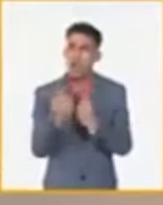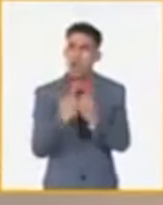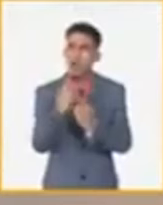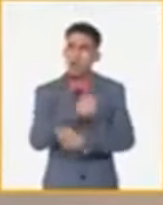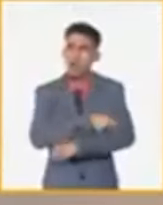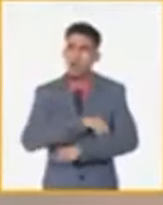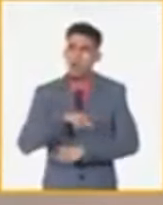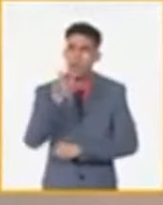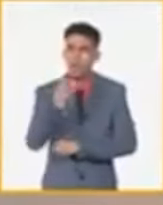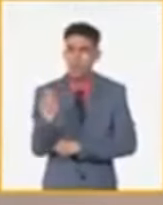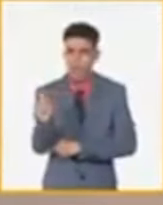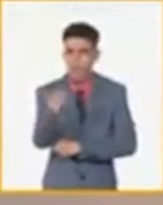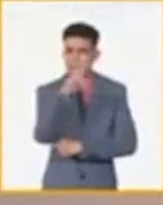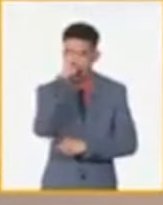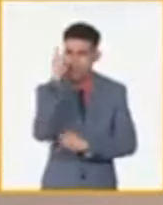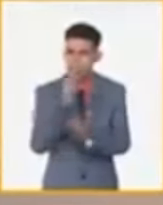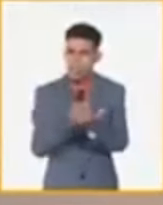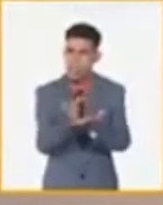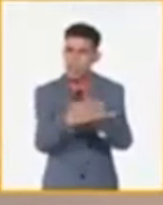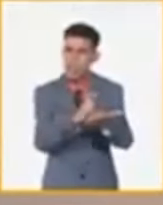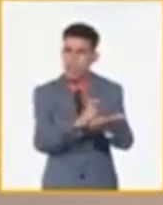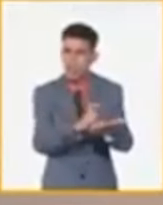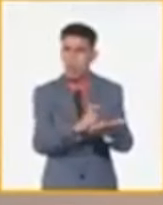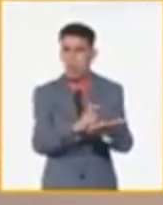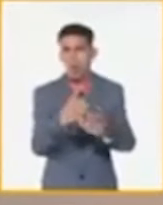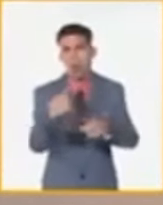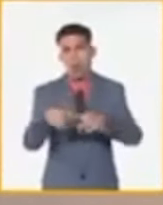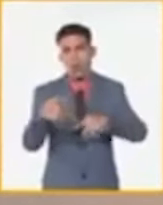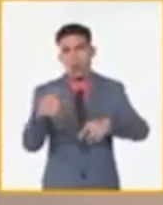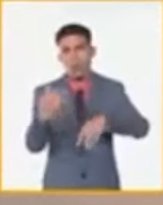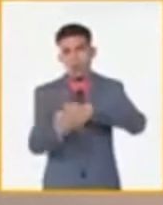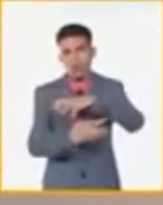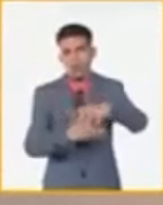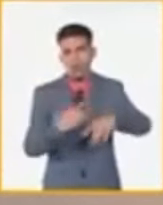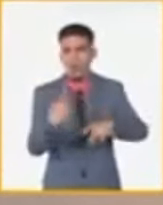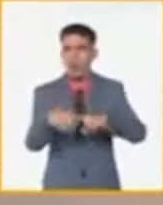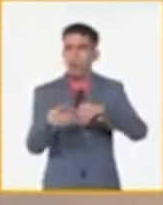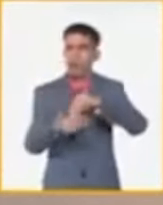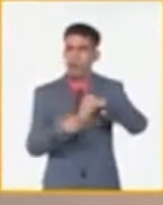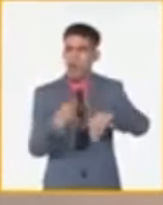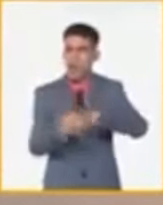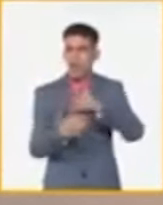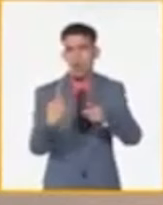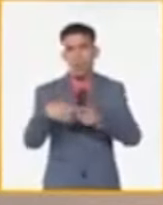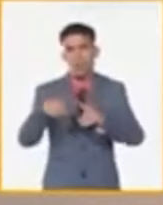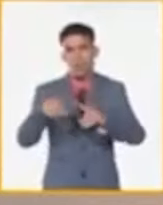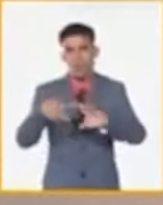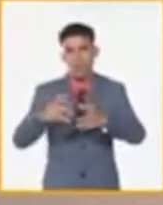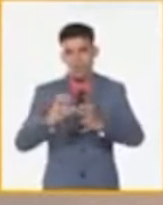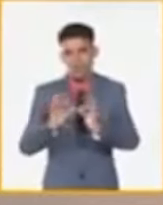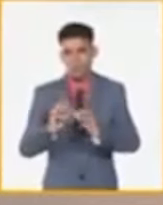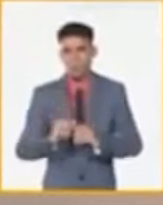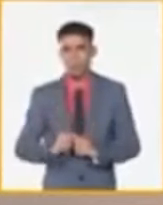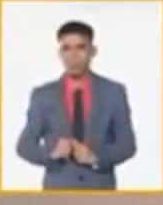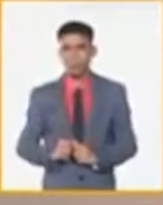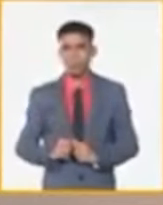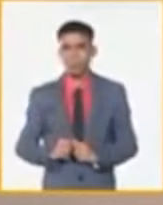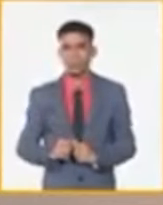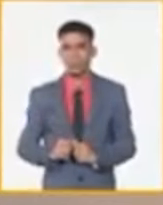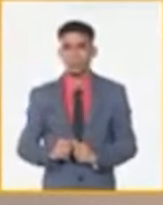también ha sido una contribu supo otro Contex estot per imagino para